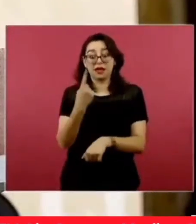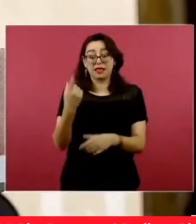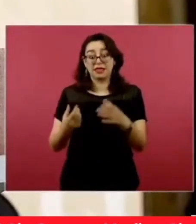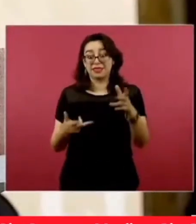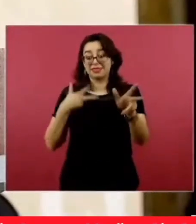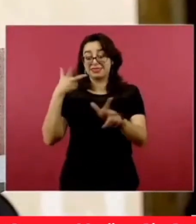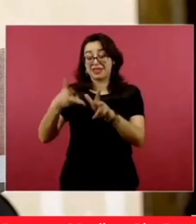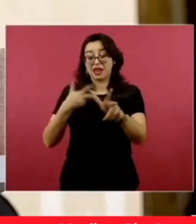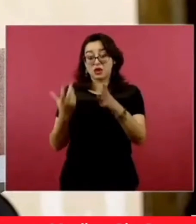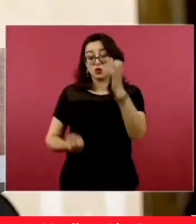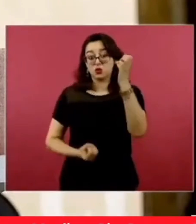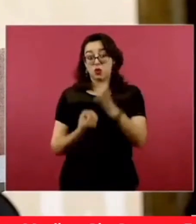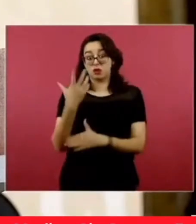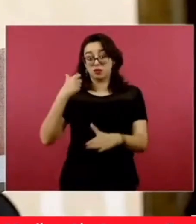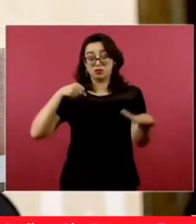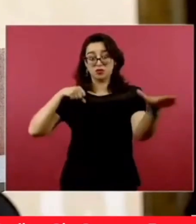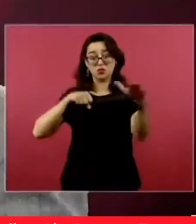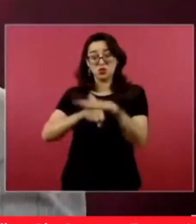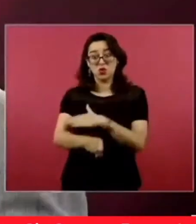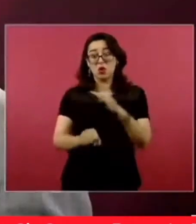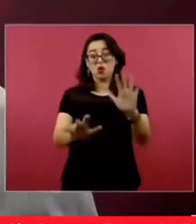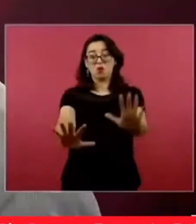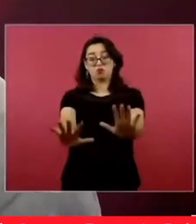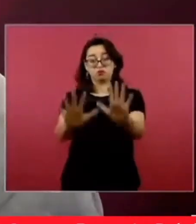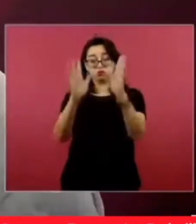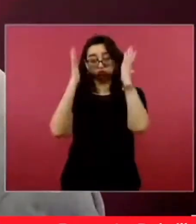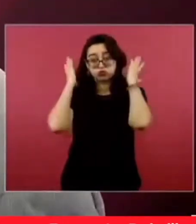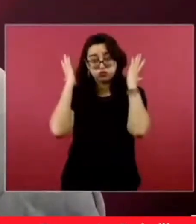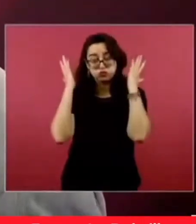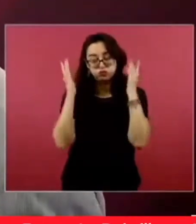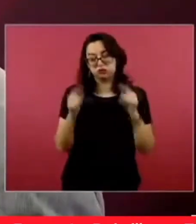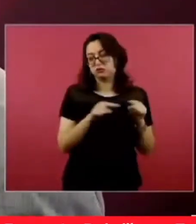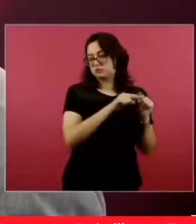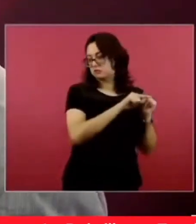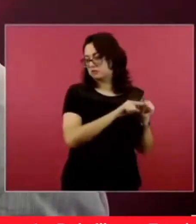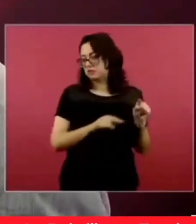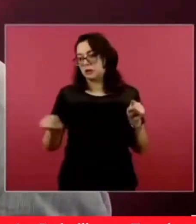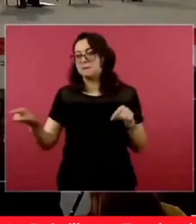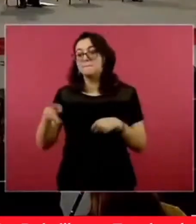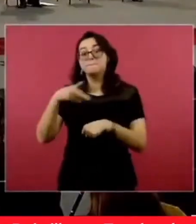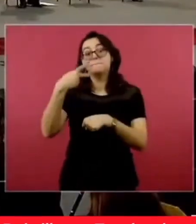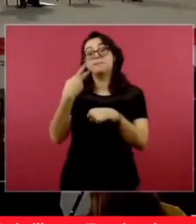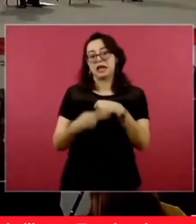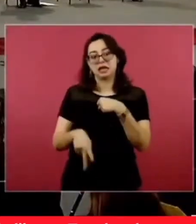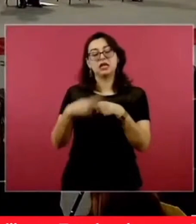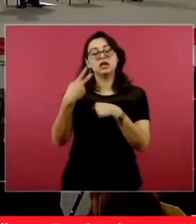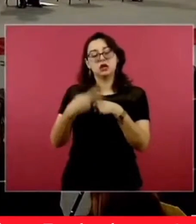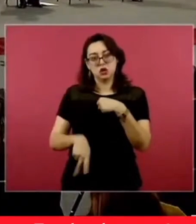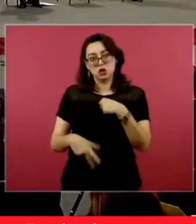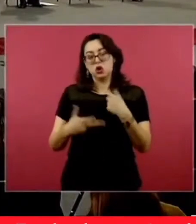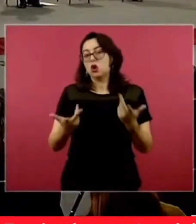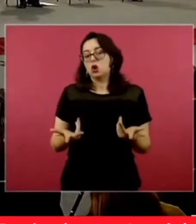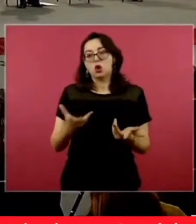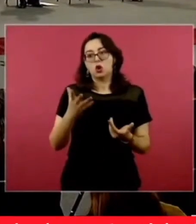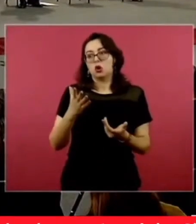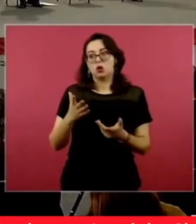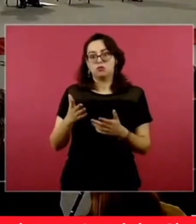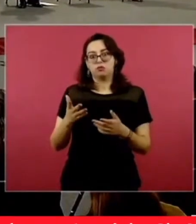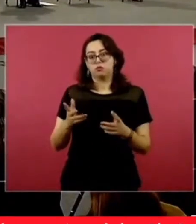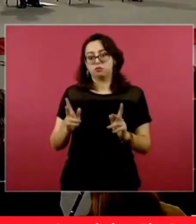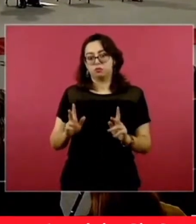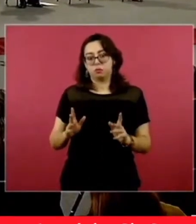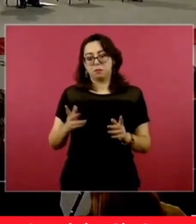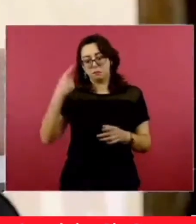velocidad comercial terminal del orden de 65 kilómetros. Para lo cual se están construyendo 9